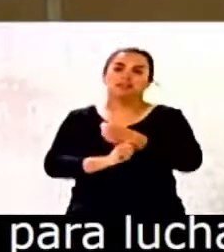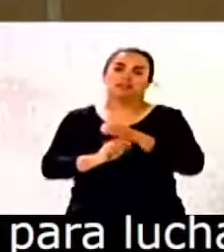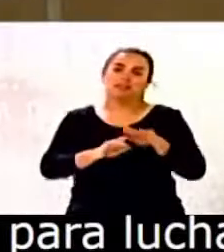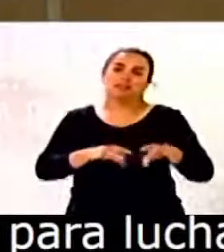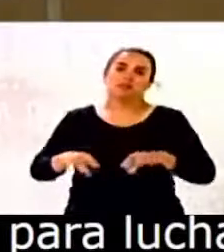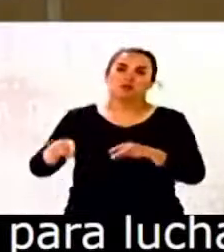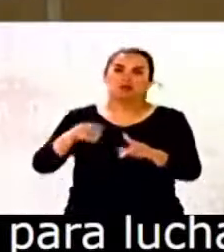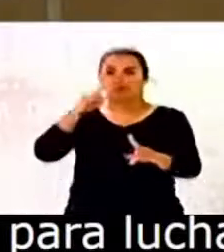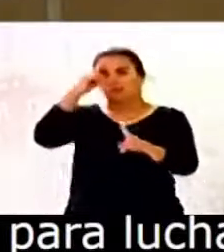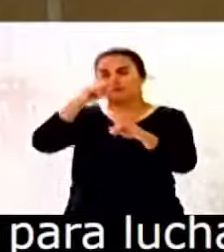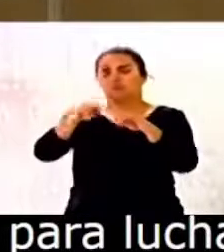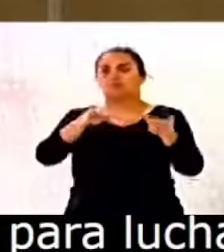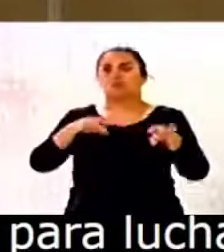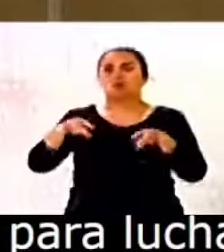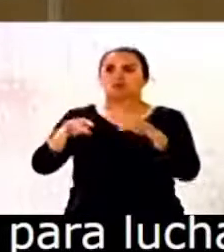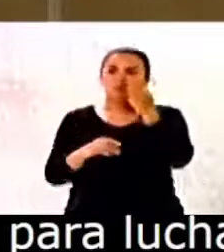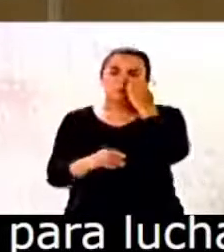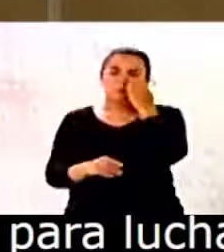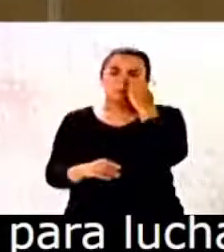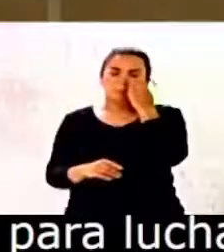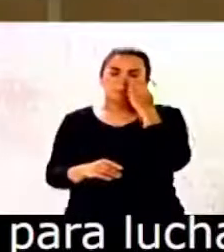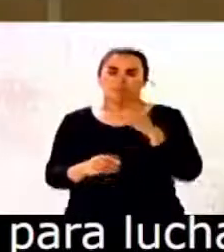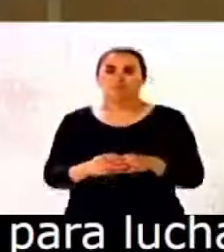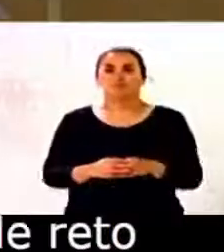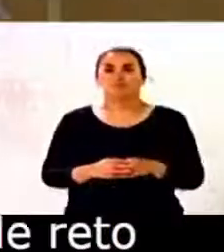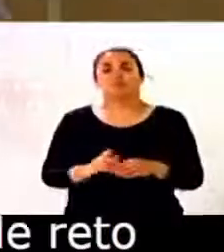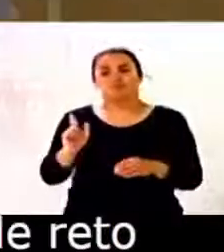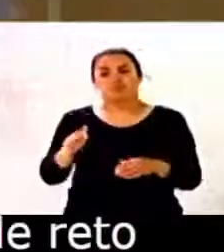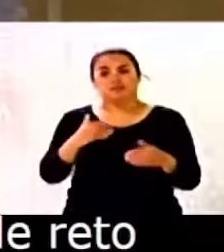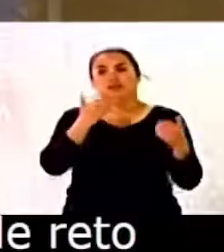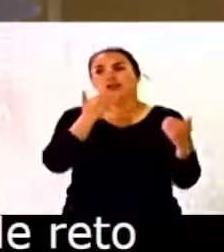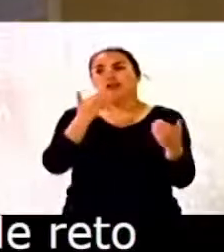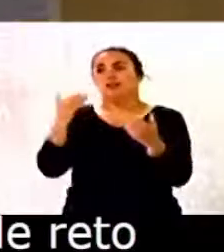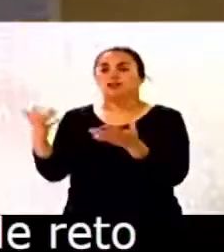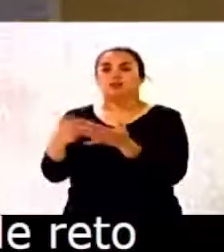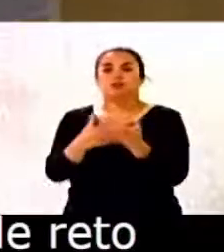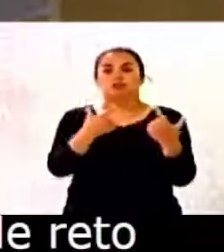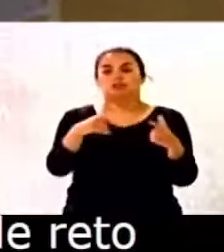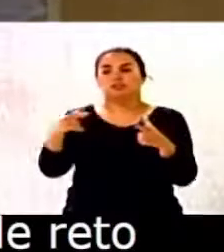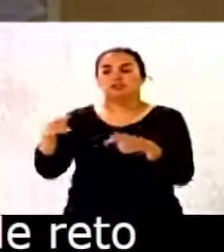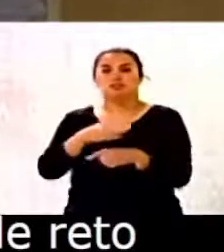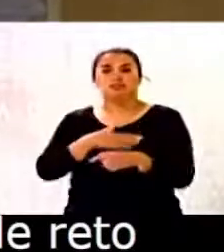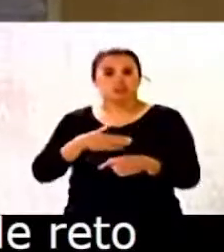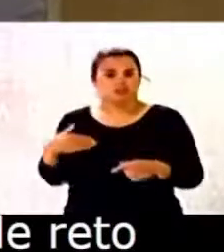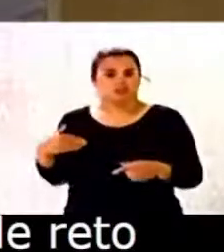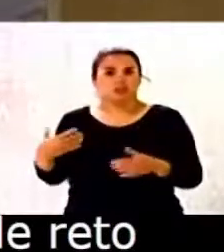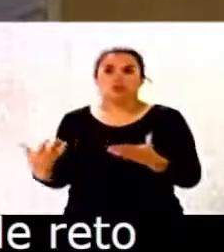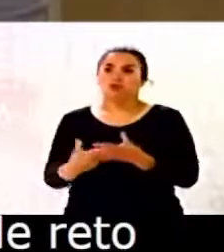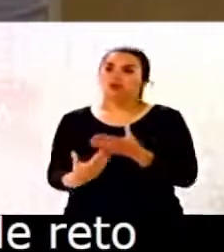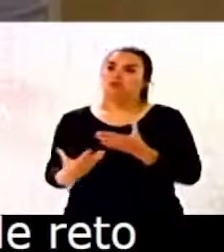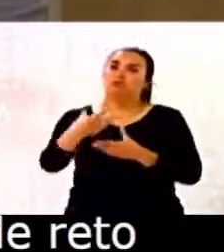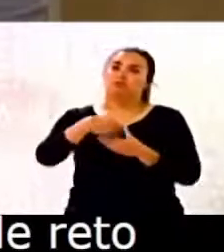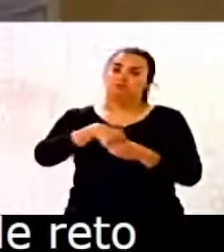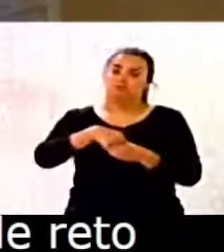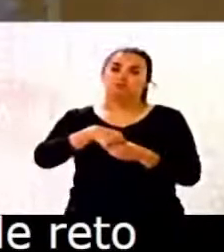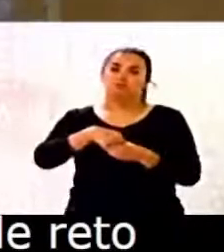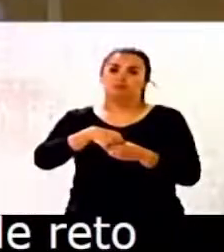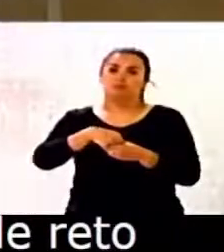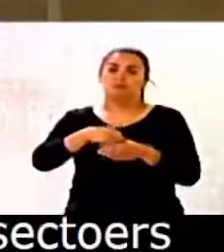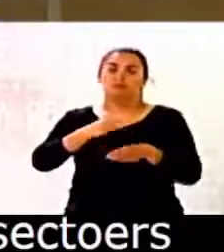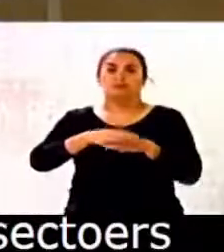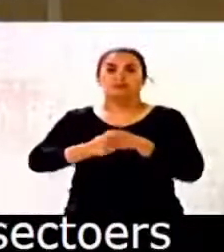de reto demográfico. Desde aquí queremos dar las gracias a todos los sectores que han estado implicados en